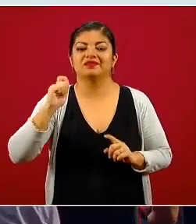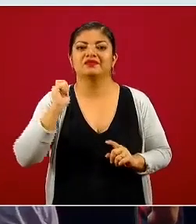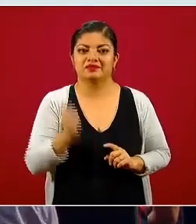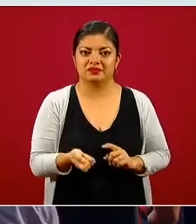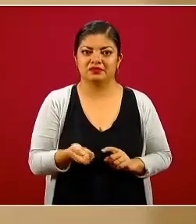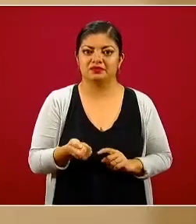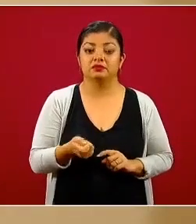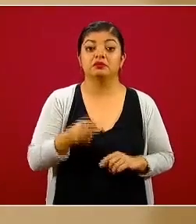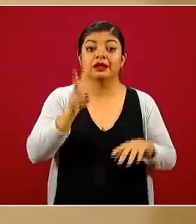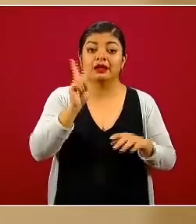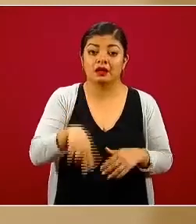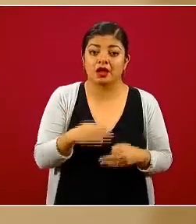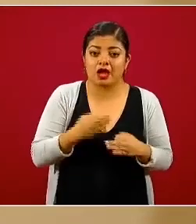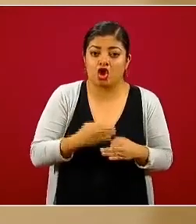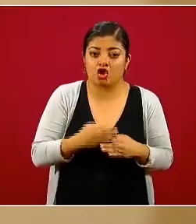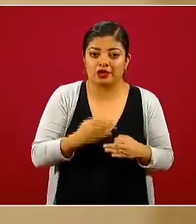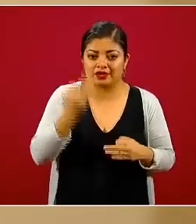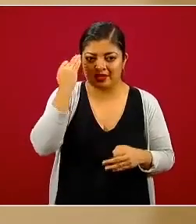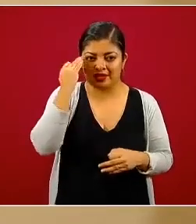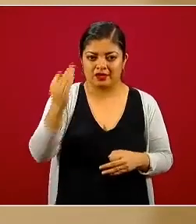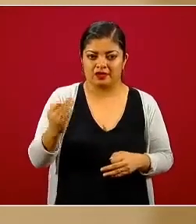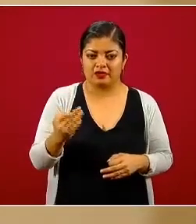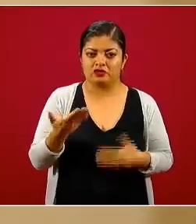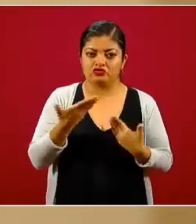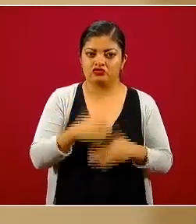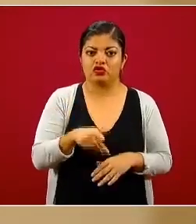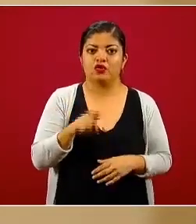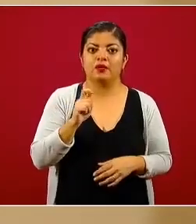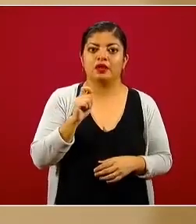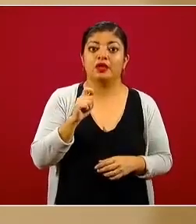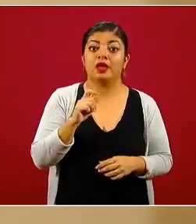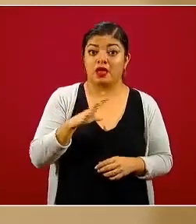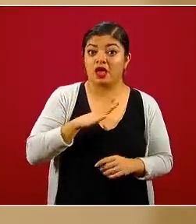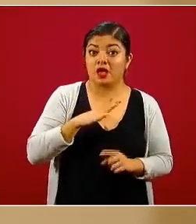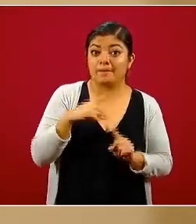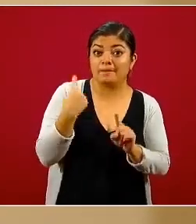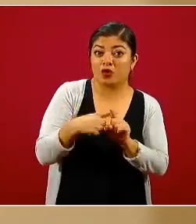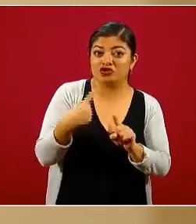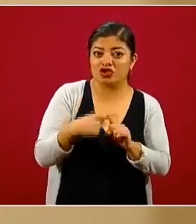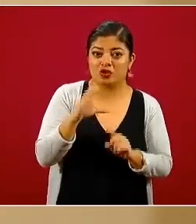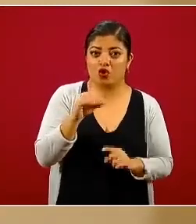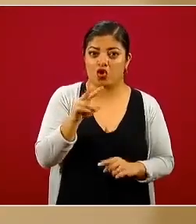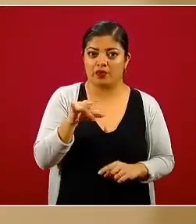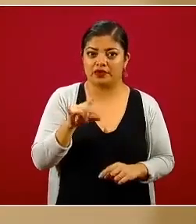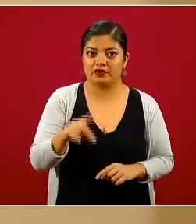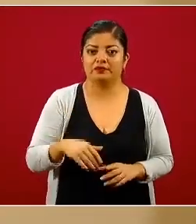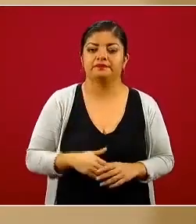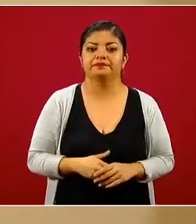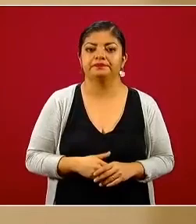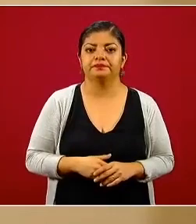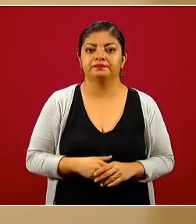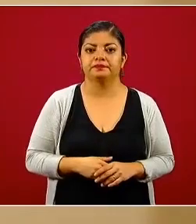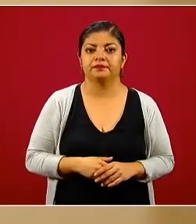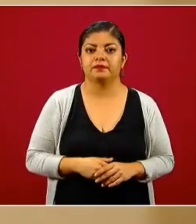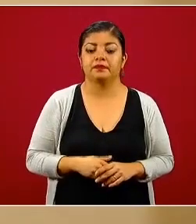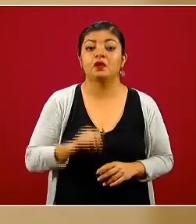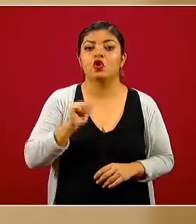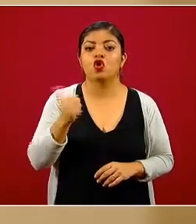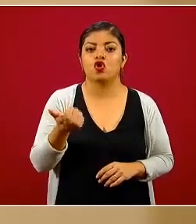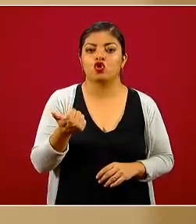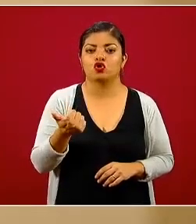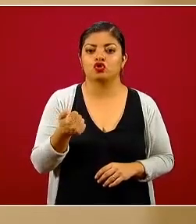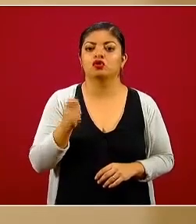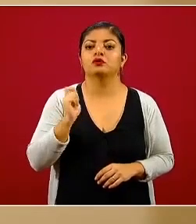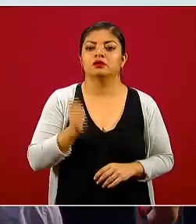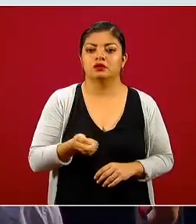tendencias reales que están ocurriendo en relación a la confirmación de los casos. Veamos ahora la parte de